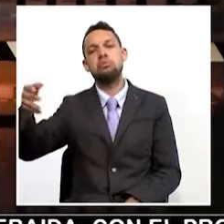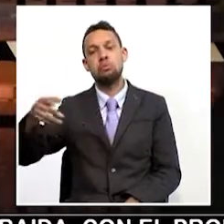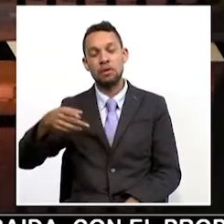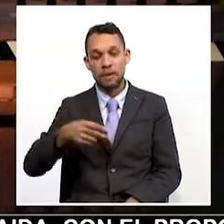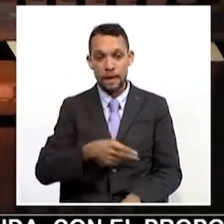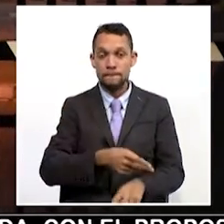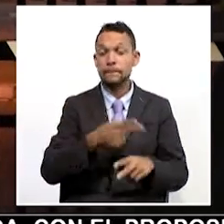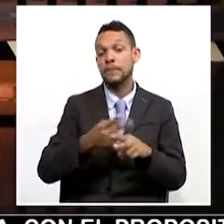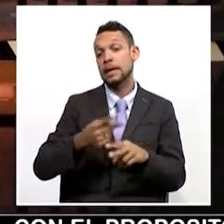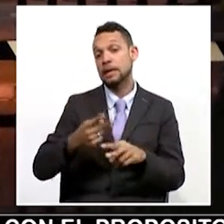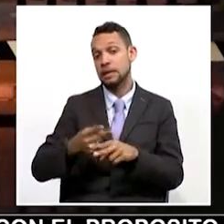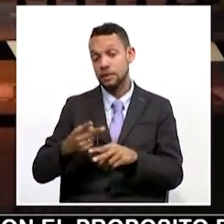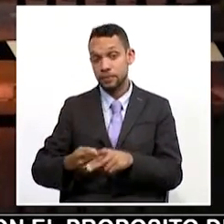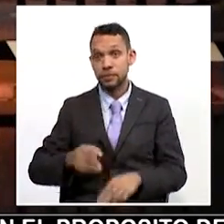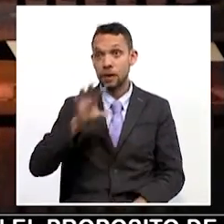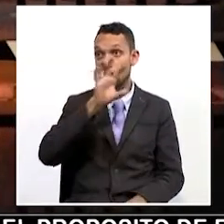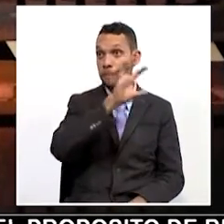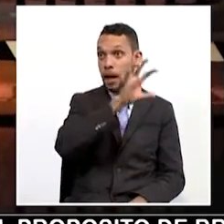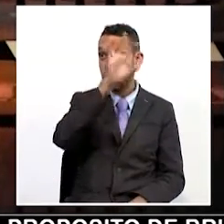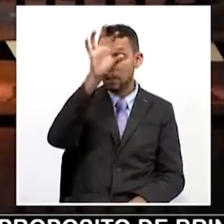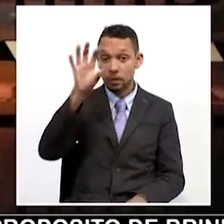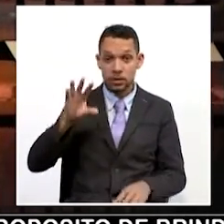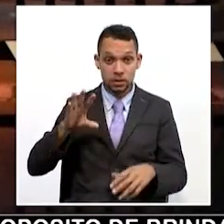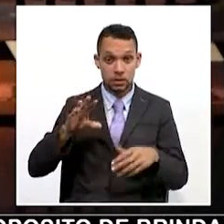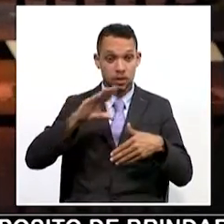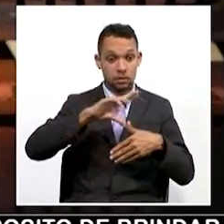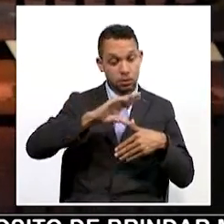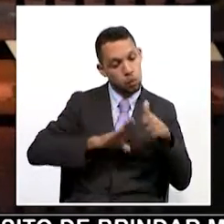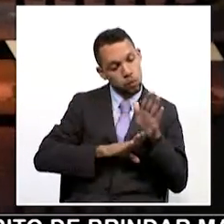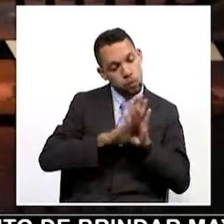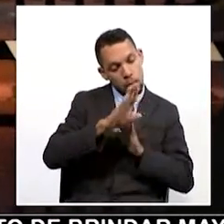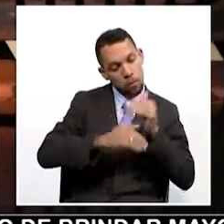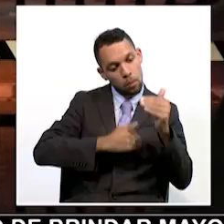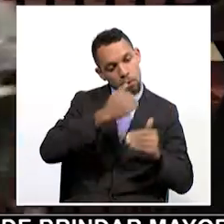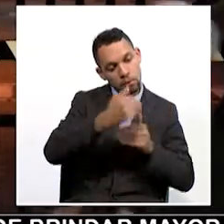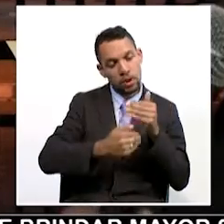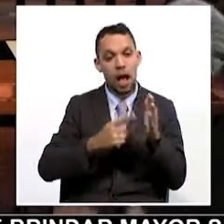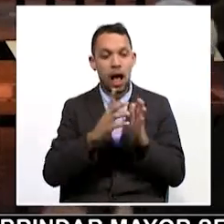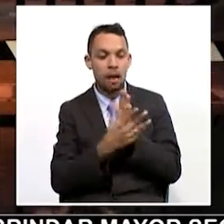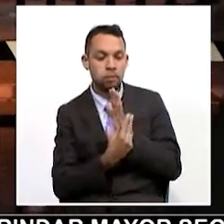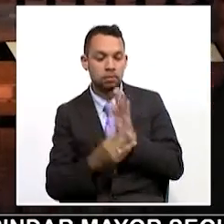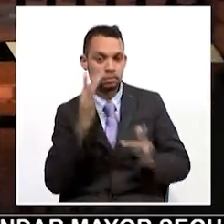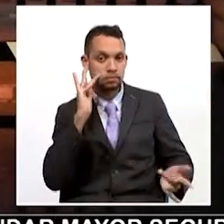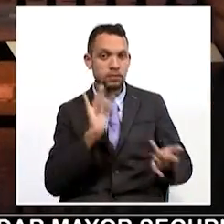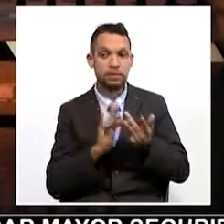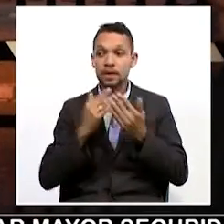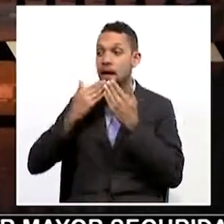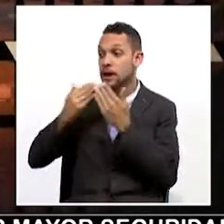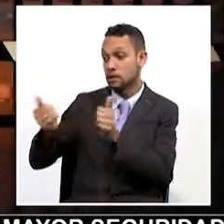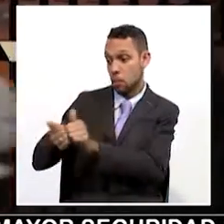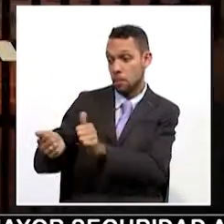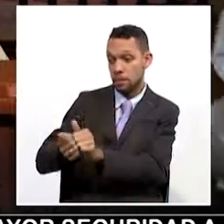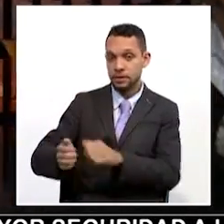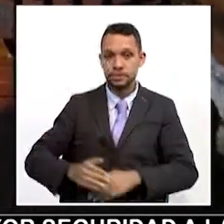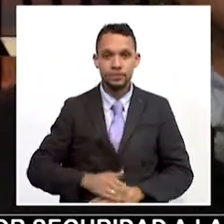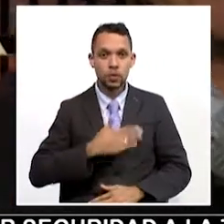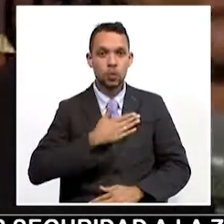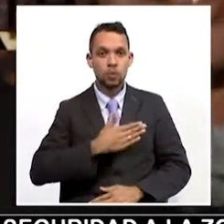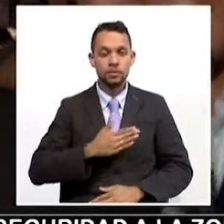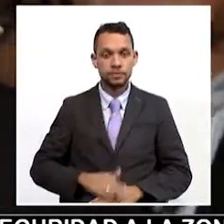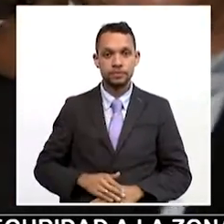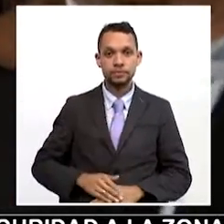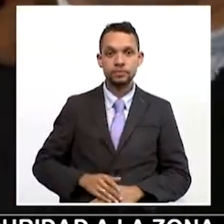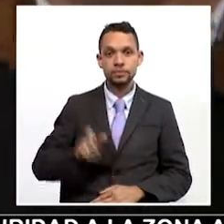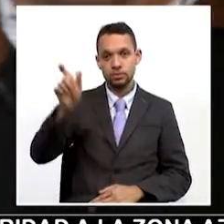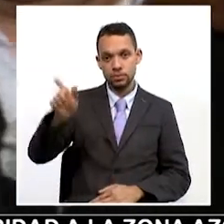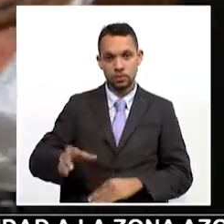de tuberculosis y en los países que estamos en vías de desarrollo tenemos más casos. Muy asociado a la pobreza. Doctor Isdrúbal, muchas gracias. Bueno. Él es el doctor